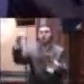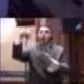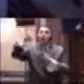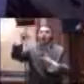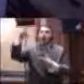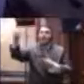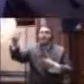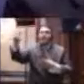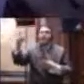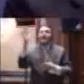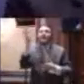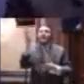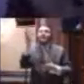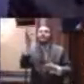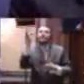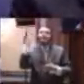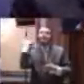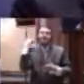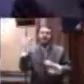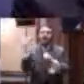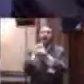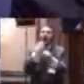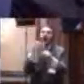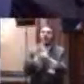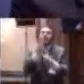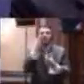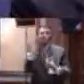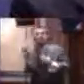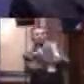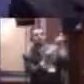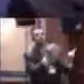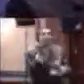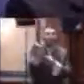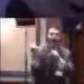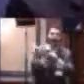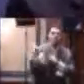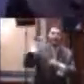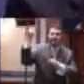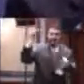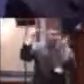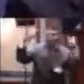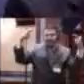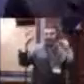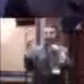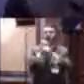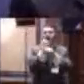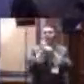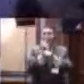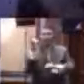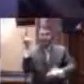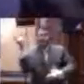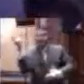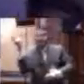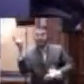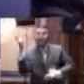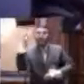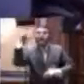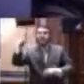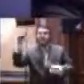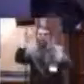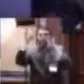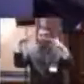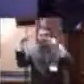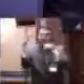una singularidad. En México, por disposición de la ley,